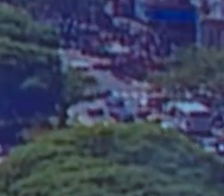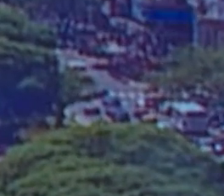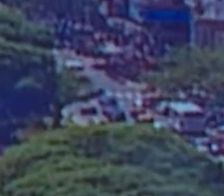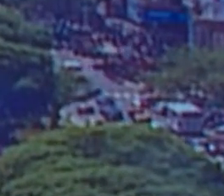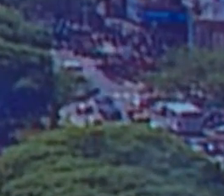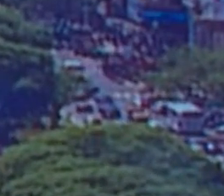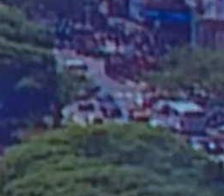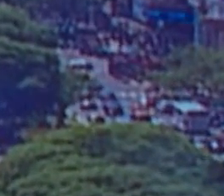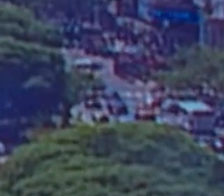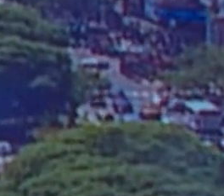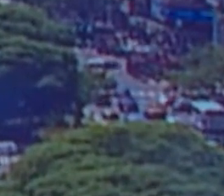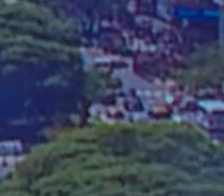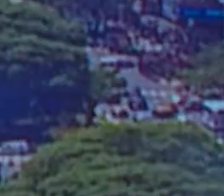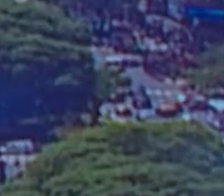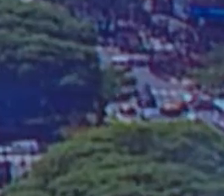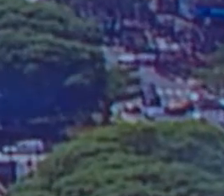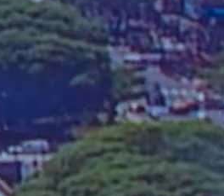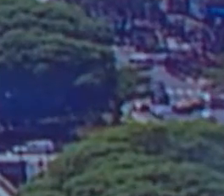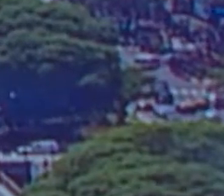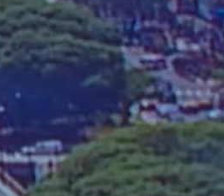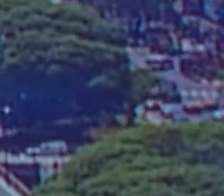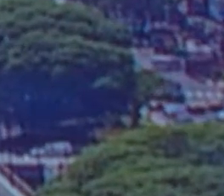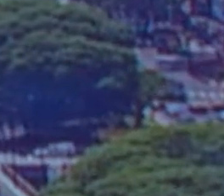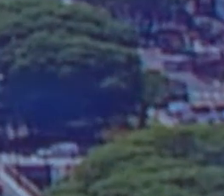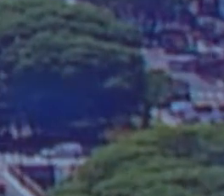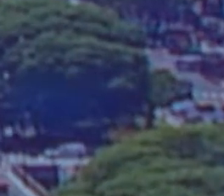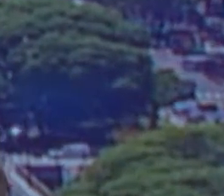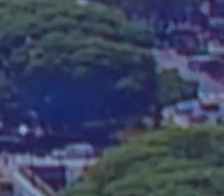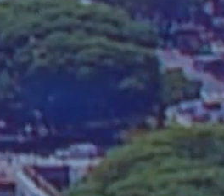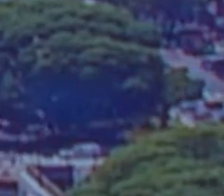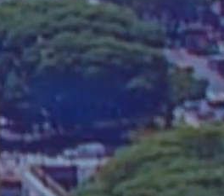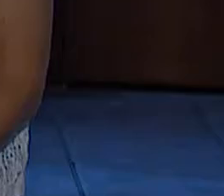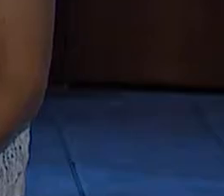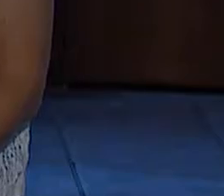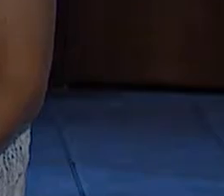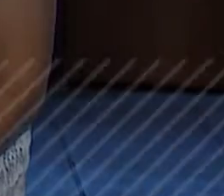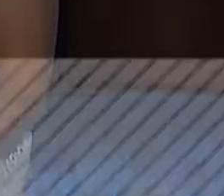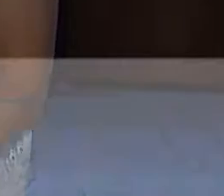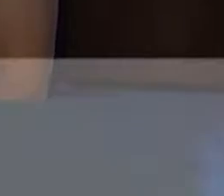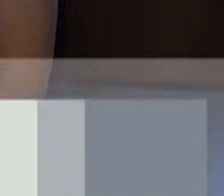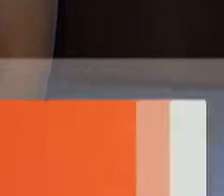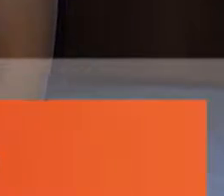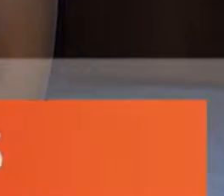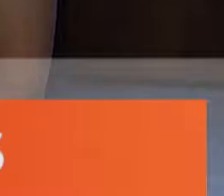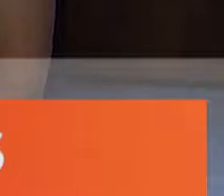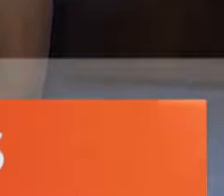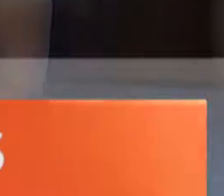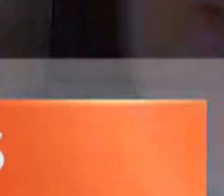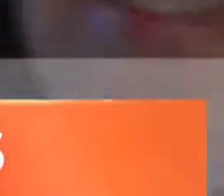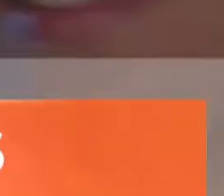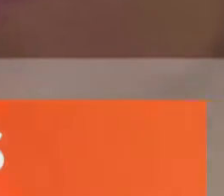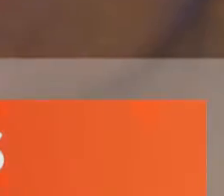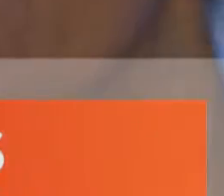la víctima en caso de muerte conducir alcoholizado o bajo efectos de las drogas 14 años duro en la lucha de viviana